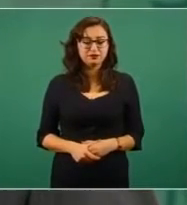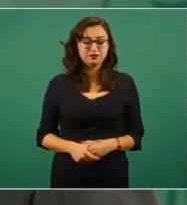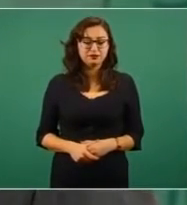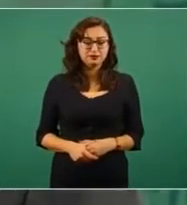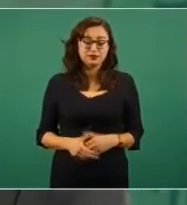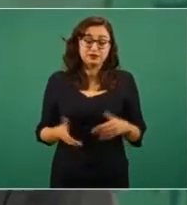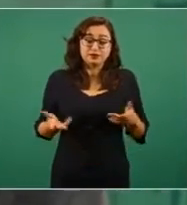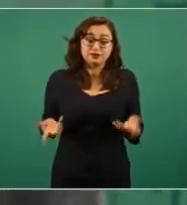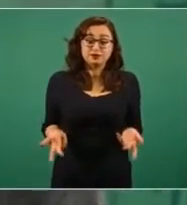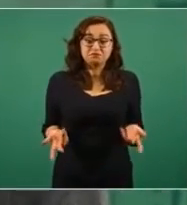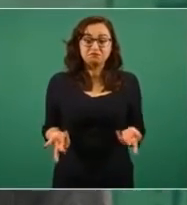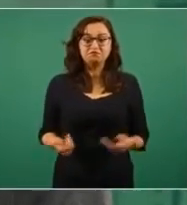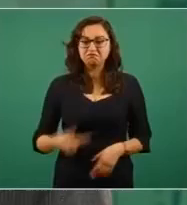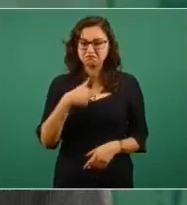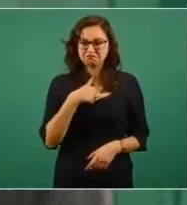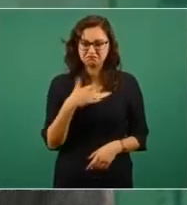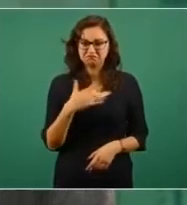Entonces, no tengo duda